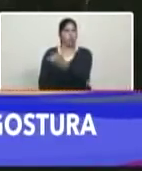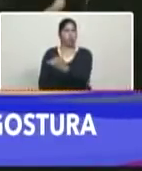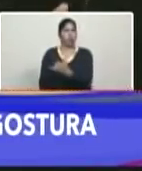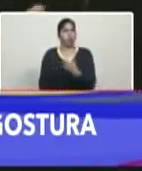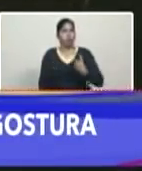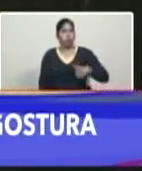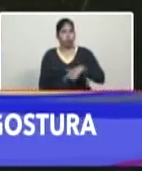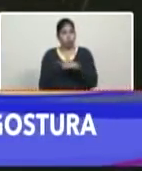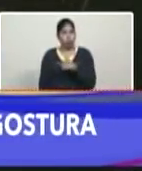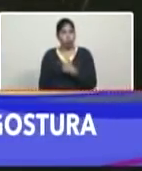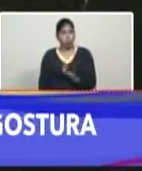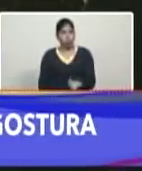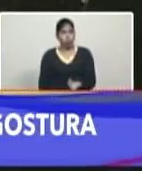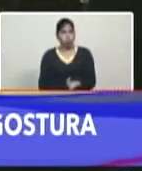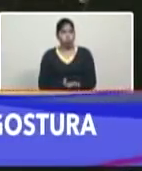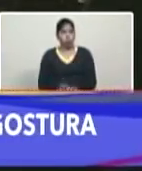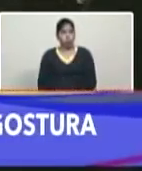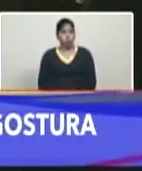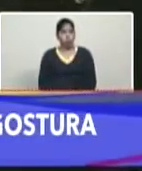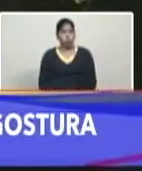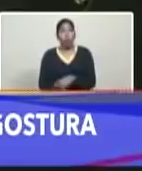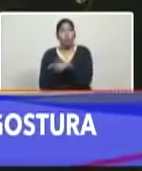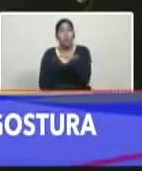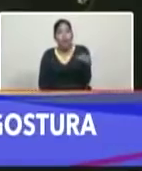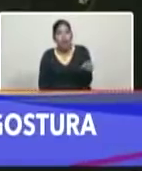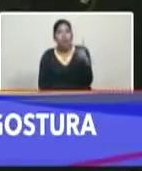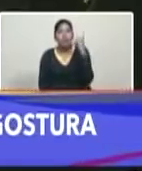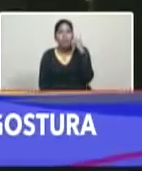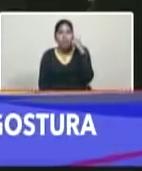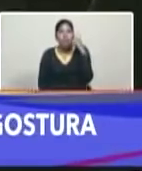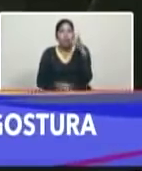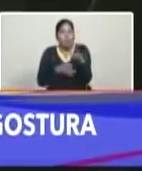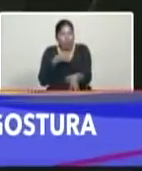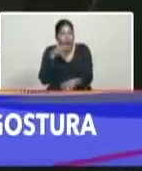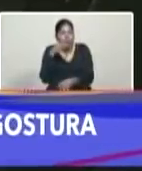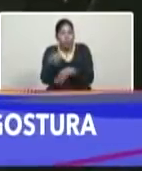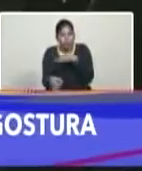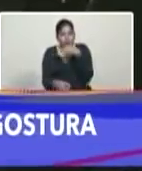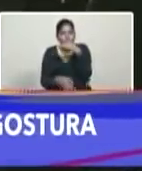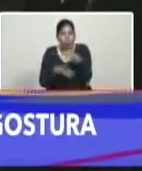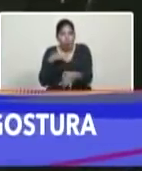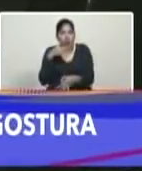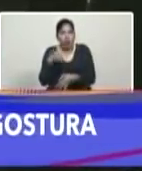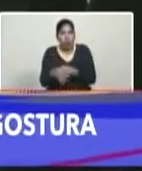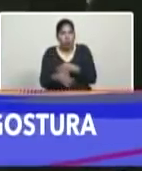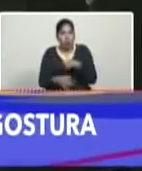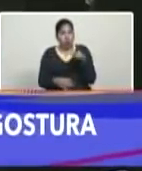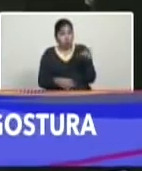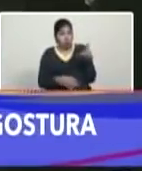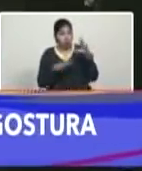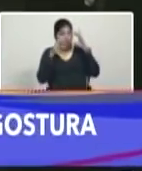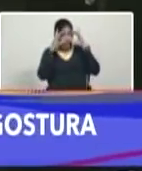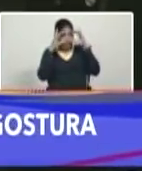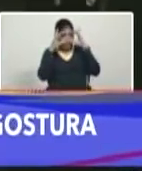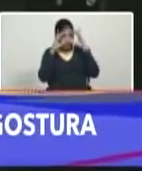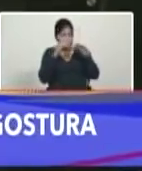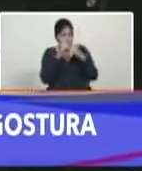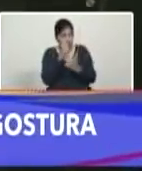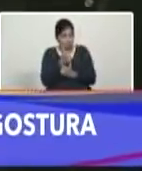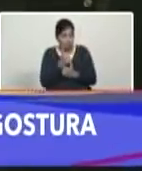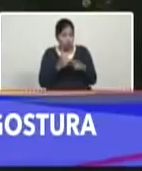Nosotros tenemos, tienen que saber ustedes, esto hay que explicarlo. Doctora Delcy Rodríguez,